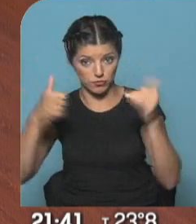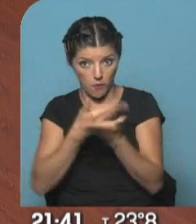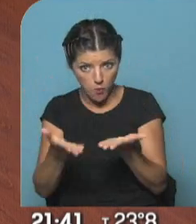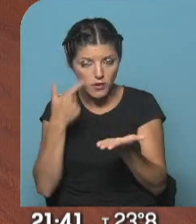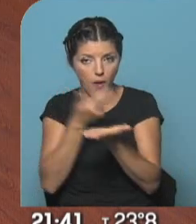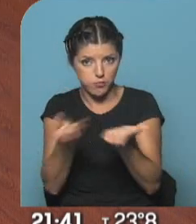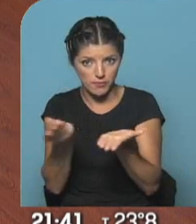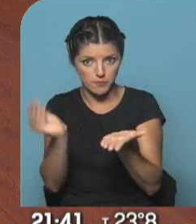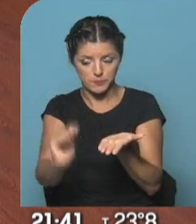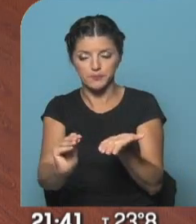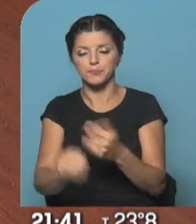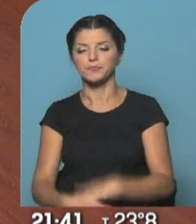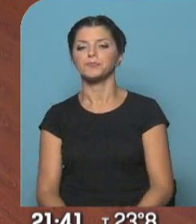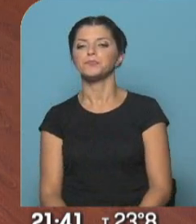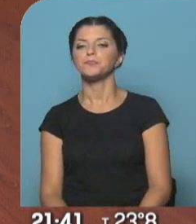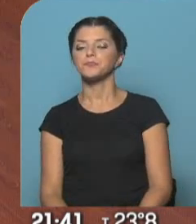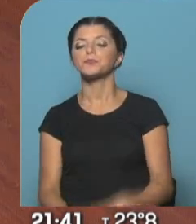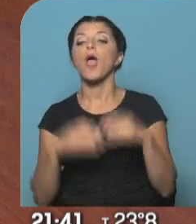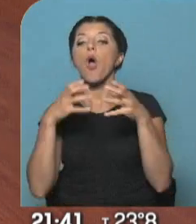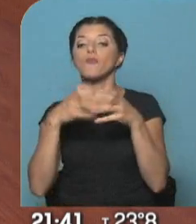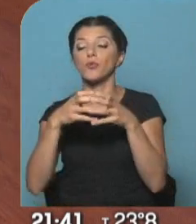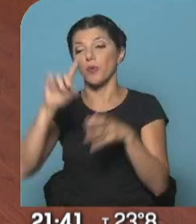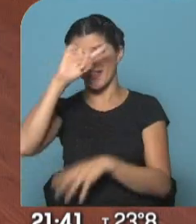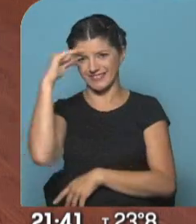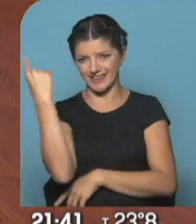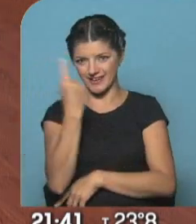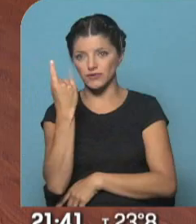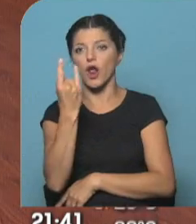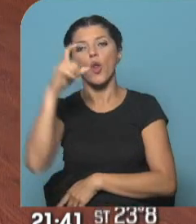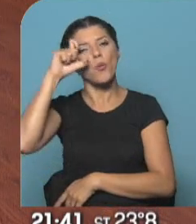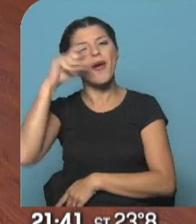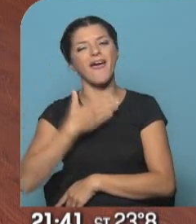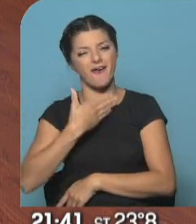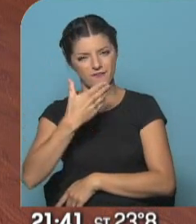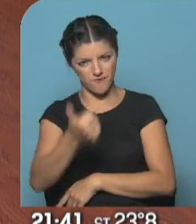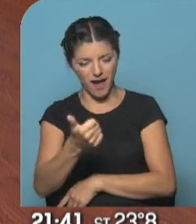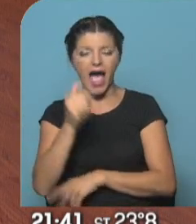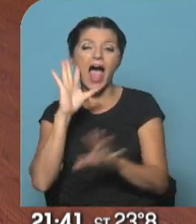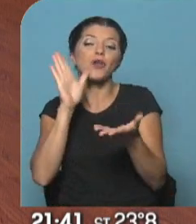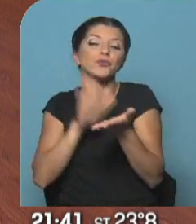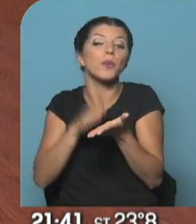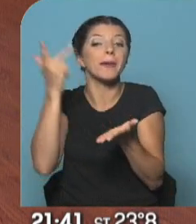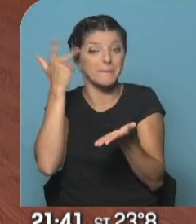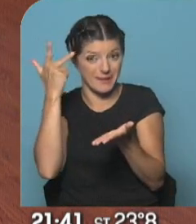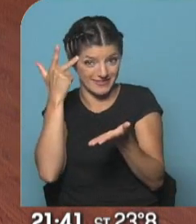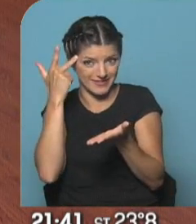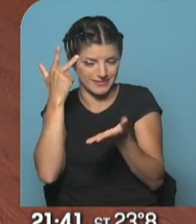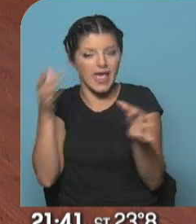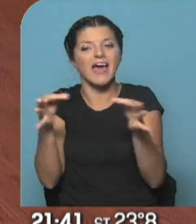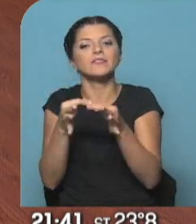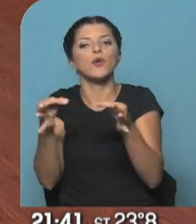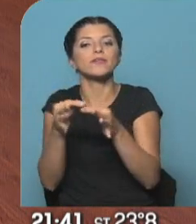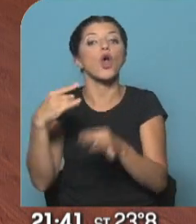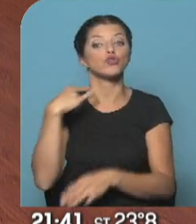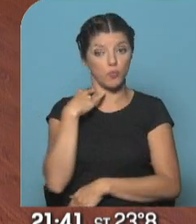Metemos en el fútbol internacional, jornada de UEFA Champions League, un ratito de Leo Messi en el empate del Barça 0-0 frente a la